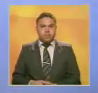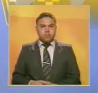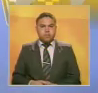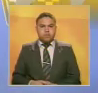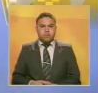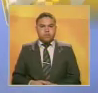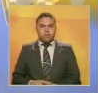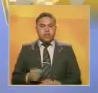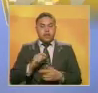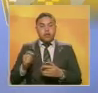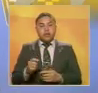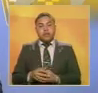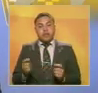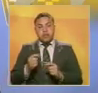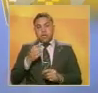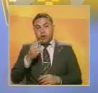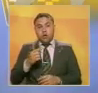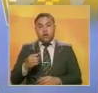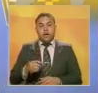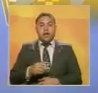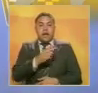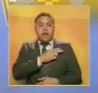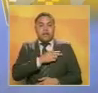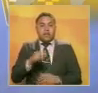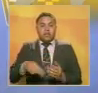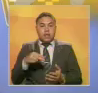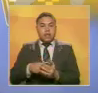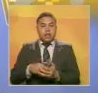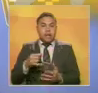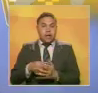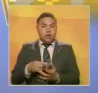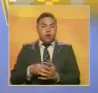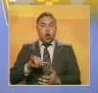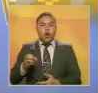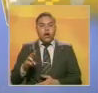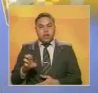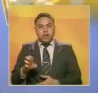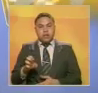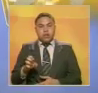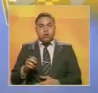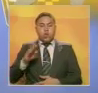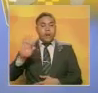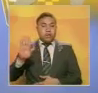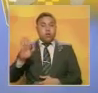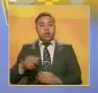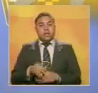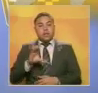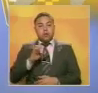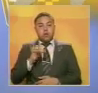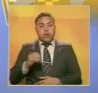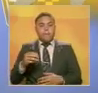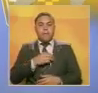Diario Crítico de Venezuela en su página web publicó que el jefe nacional del Comando de Campaña Carabobo, Jorge Rodríguez, juramentó en el estado Zulia a los miembros del